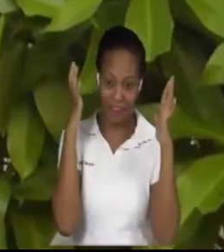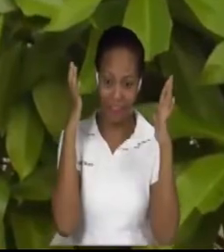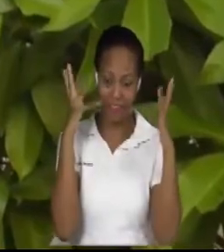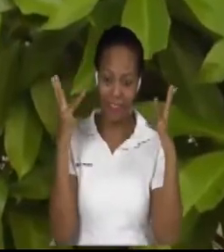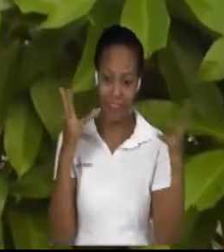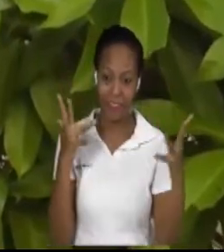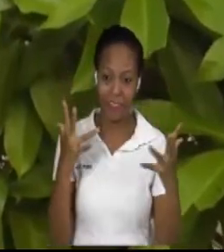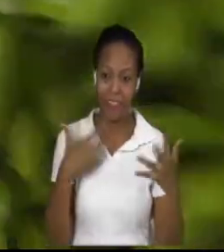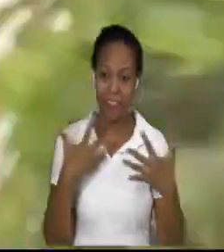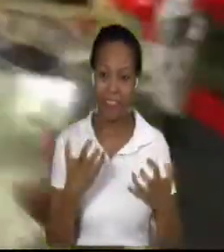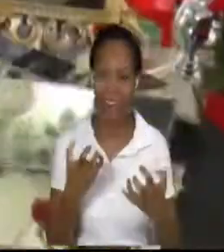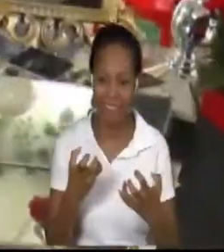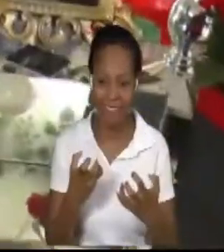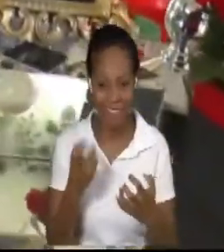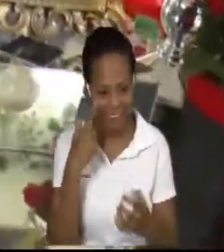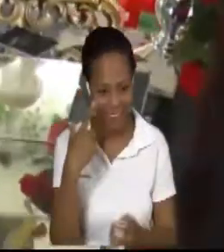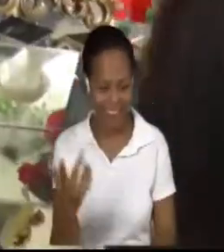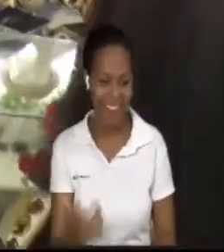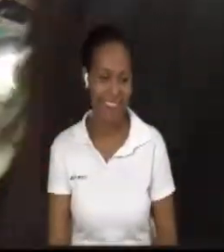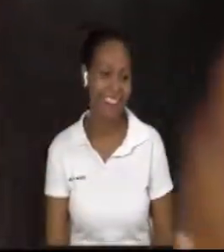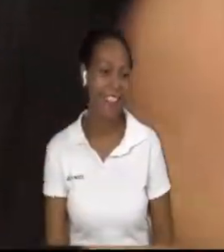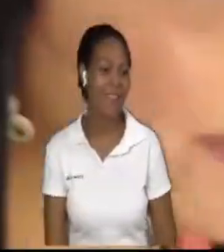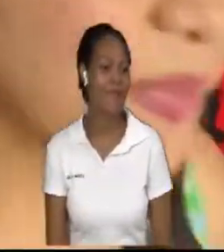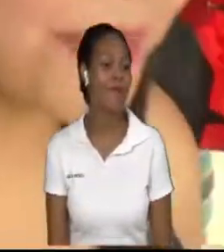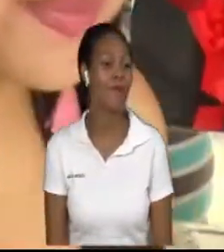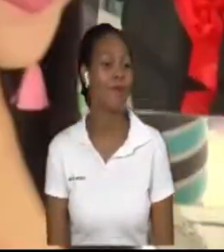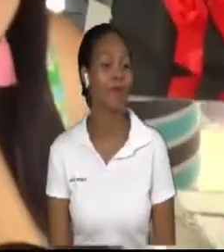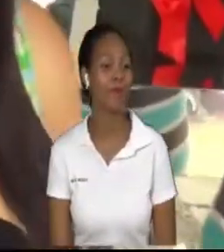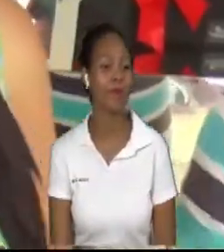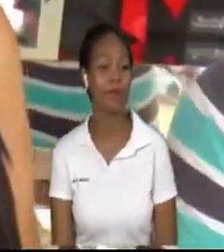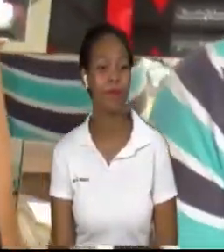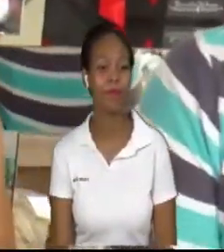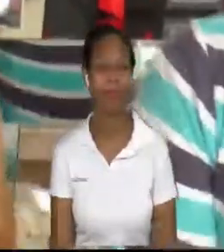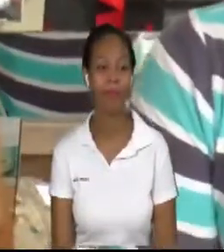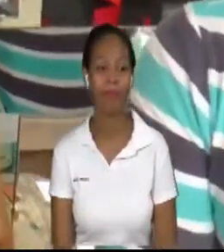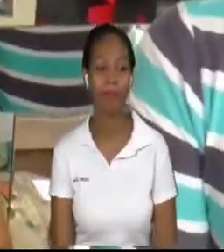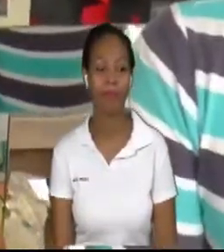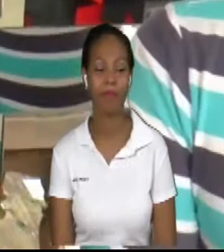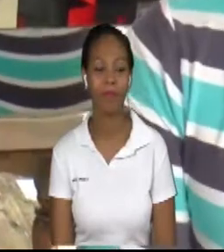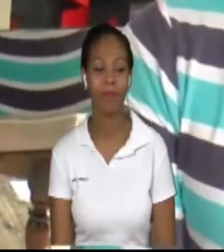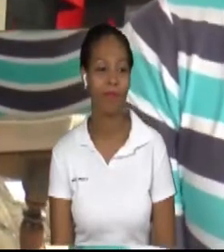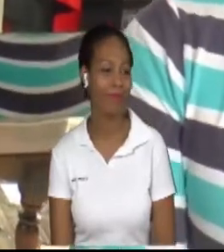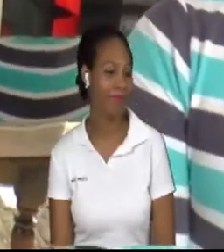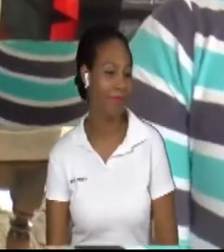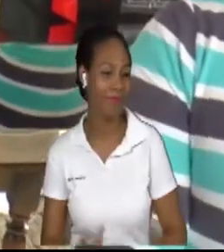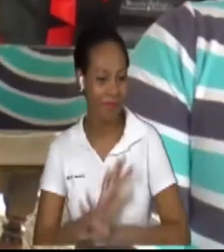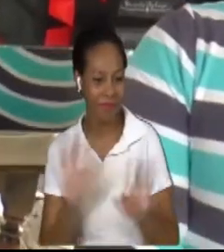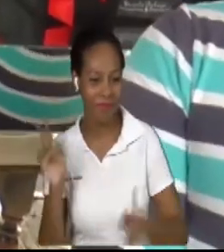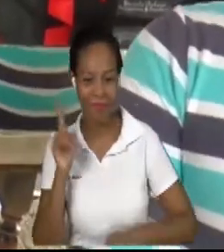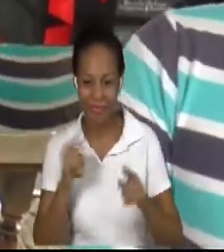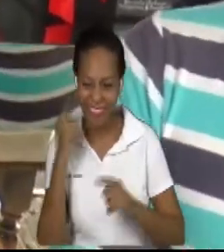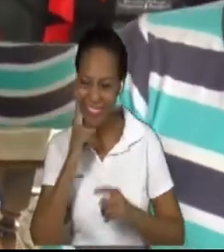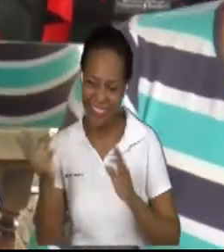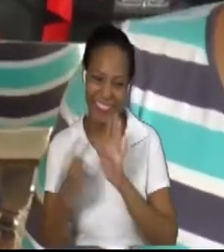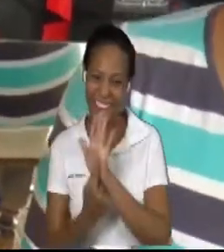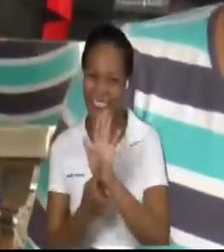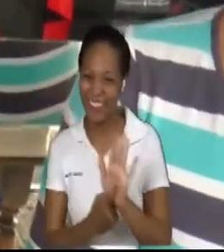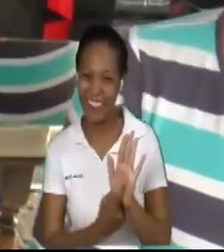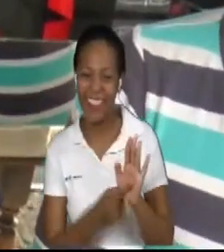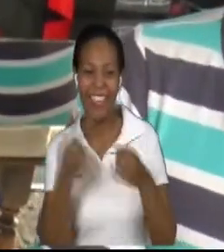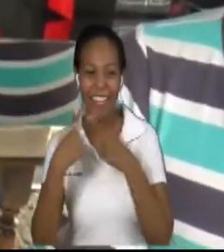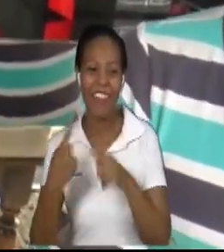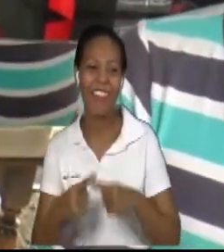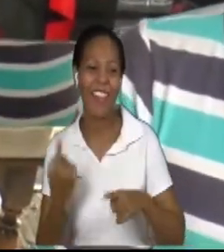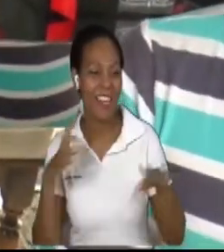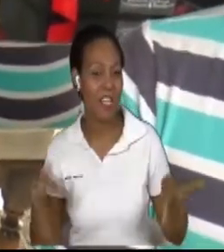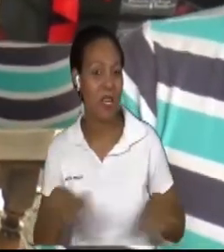darlo aquí, tengo la fiesta. Bueno, y esos fueron algunos de los apartes de lo que se vivió en esa